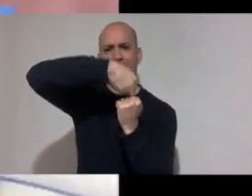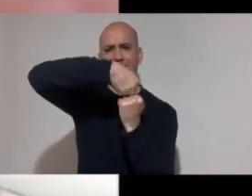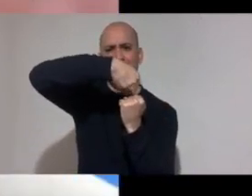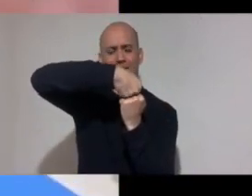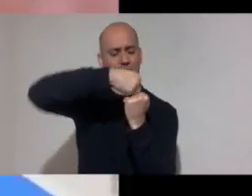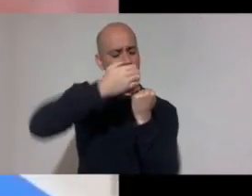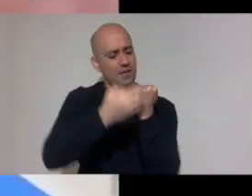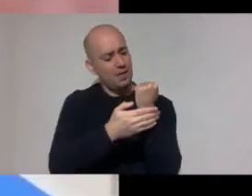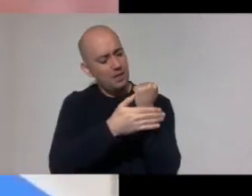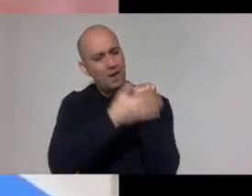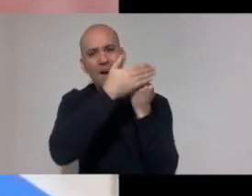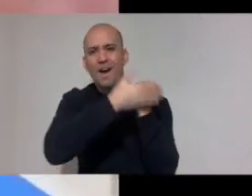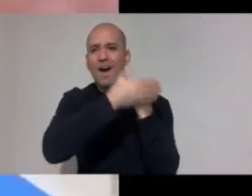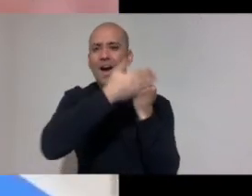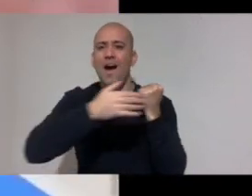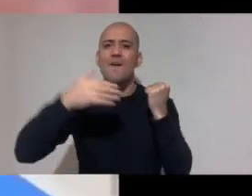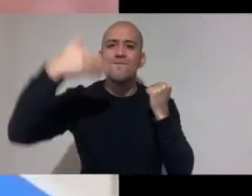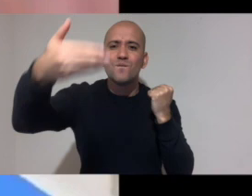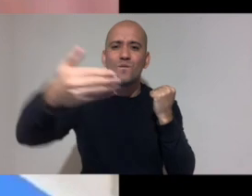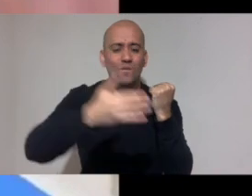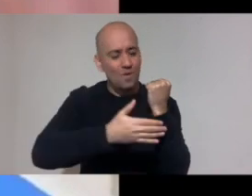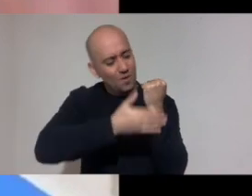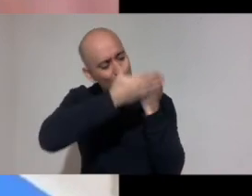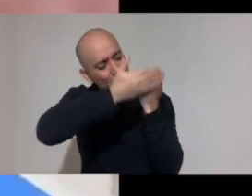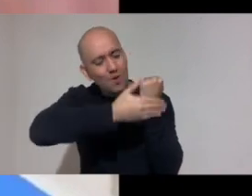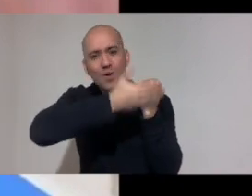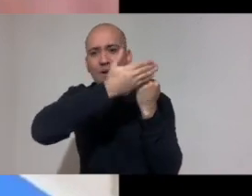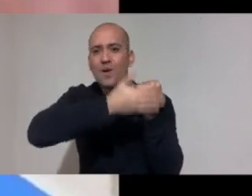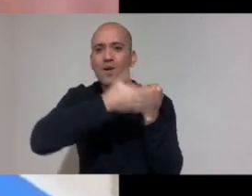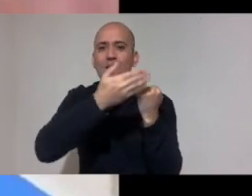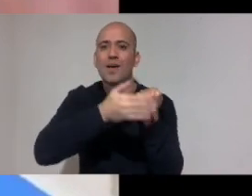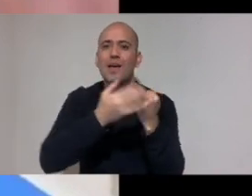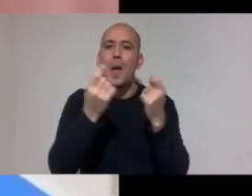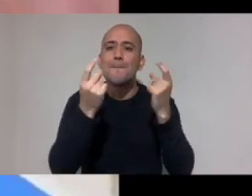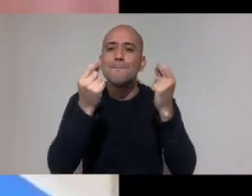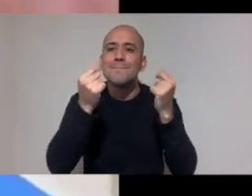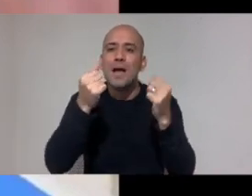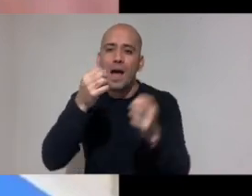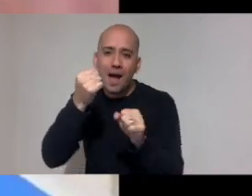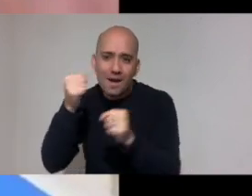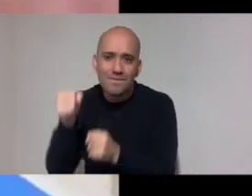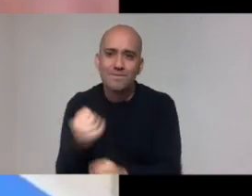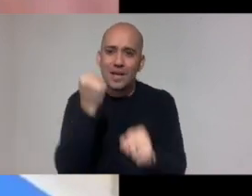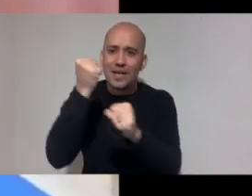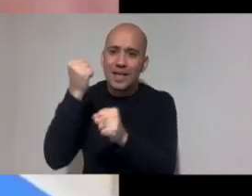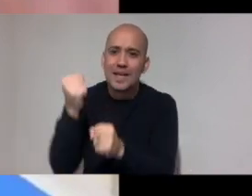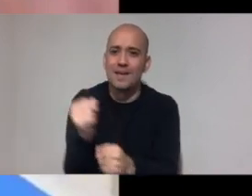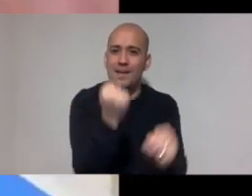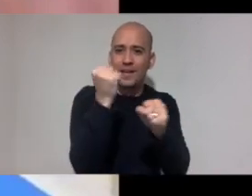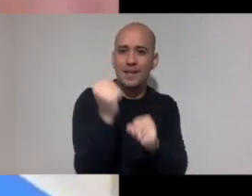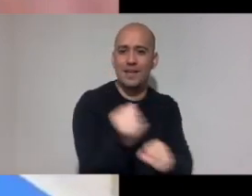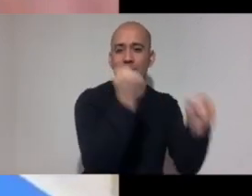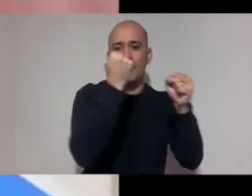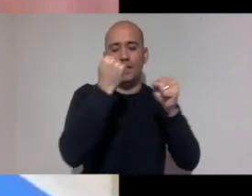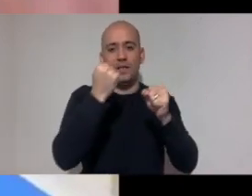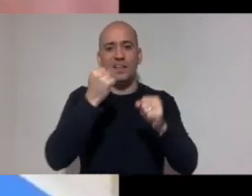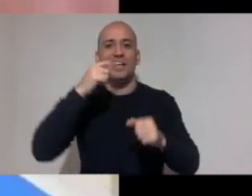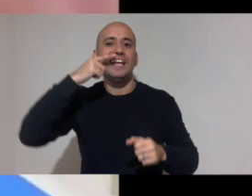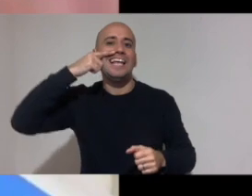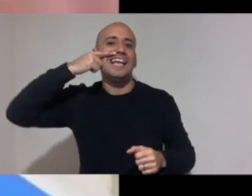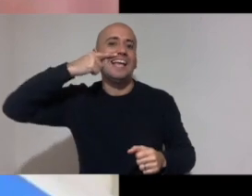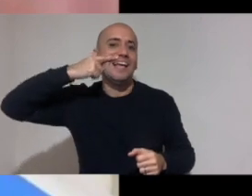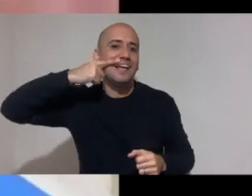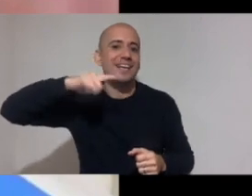dientes. Y como esta técnica tiene el nombre de barrido, lo que vamos a hacer con el cepillo desde